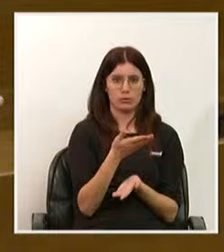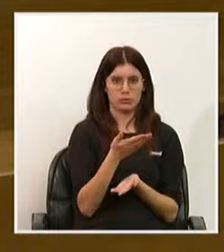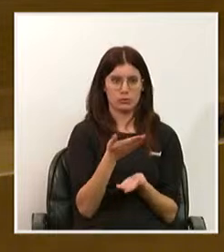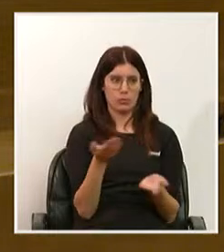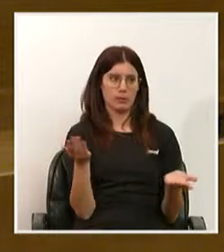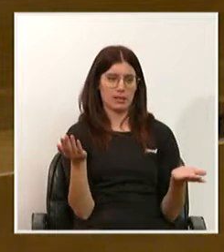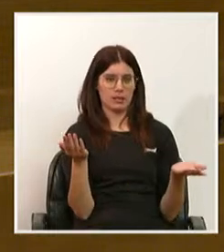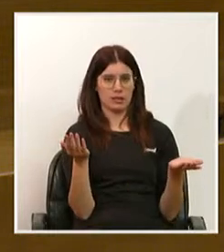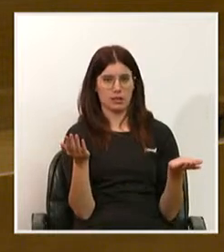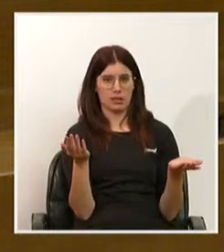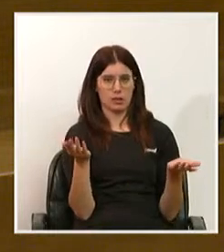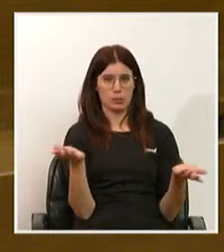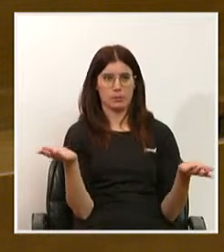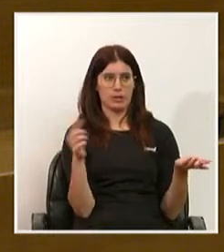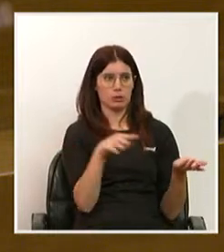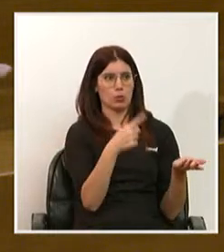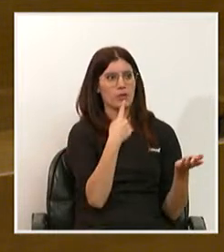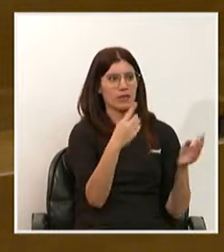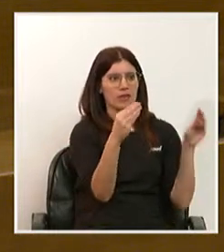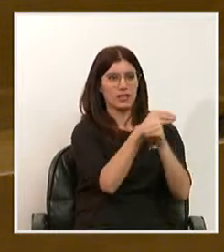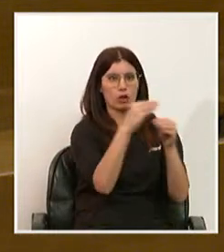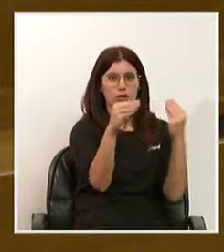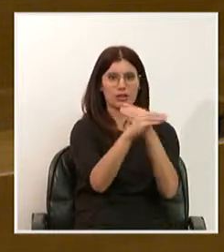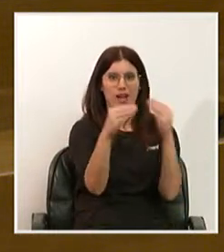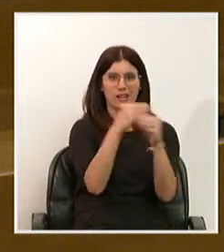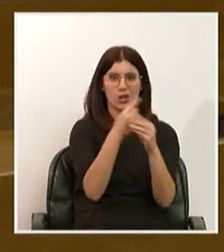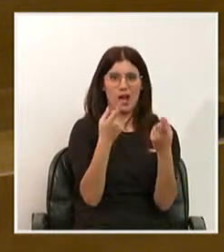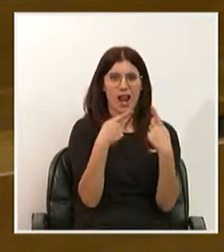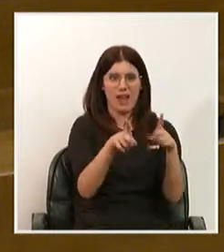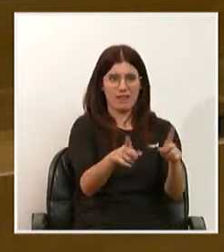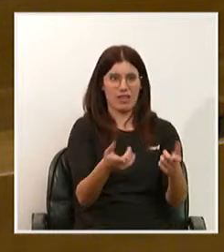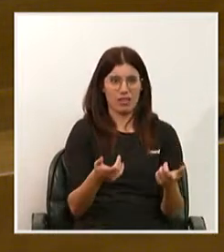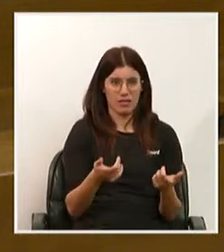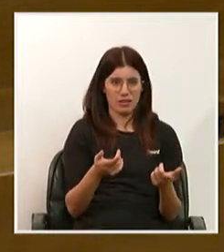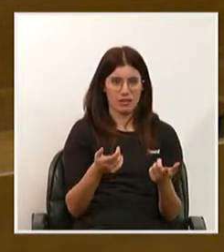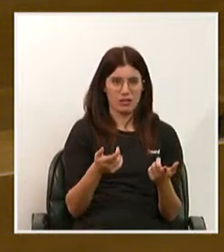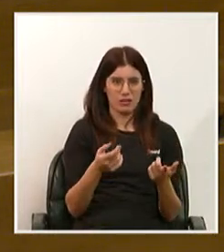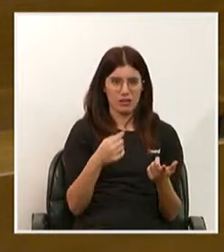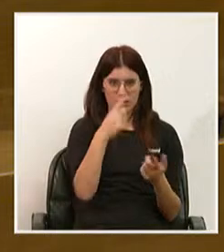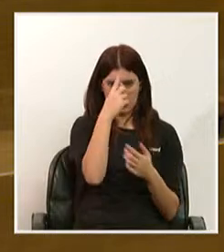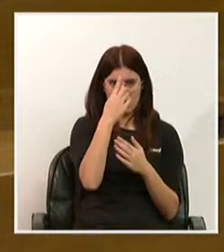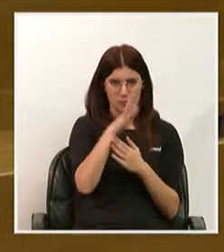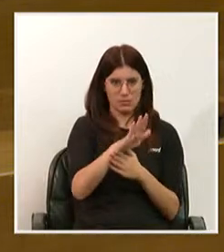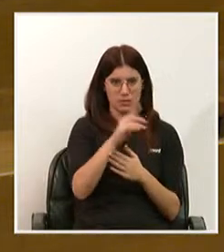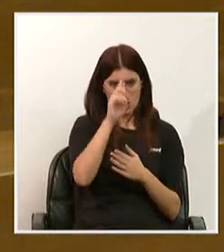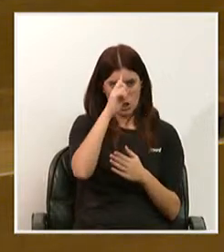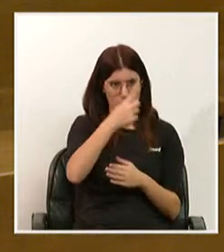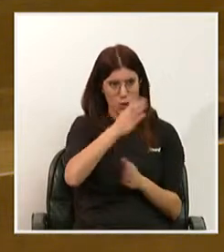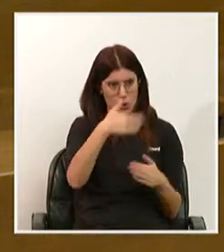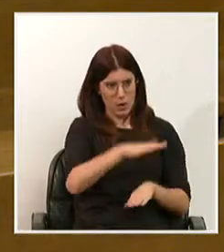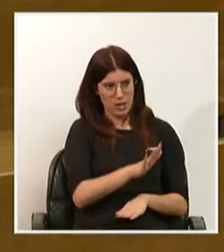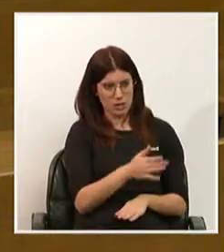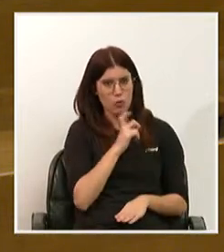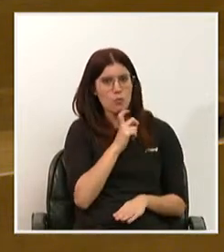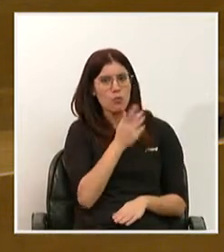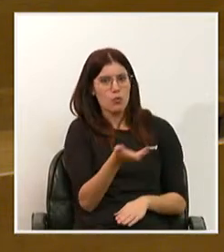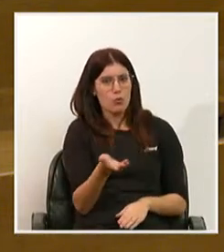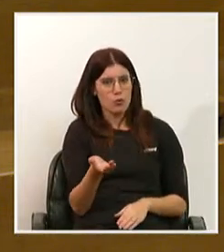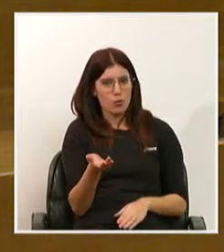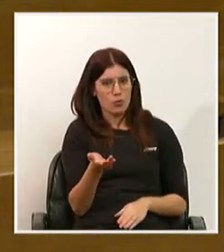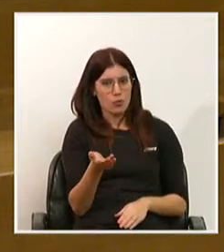implic se una Cos y la contraria a la vegada y ir elic no estar lo no es posible